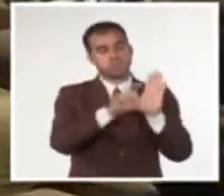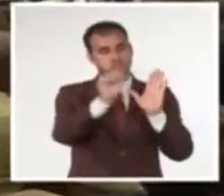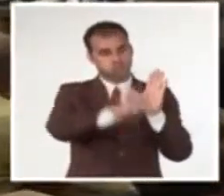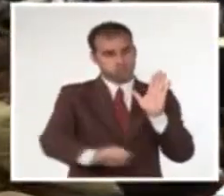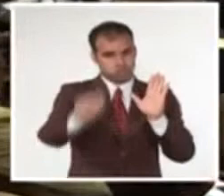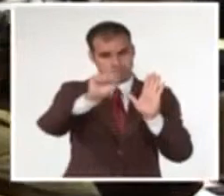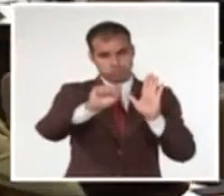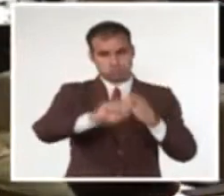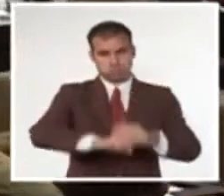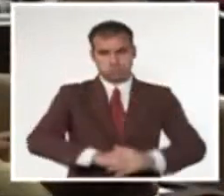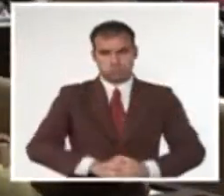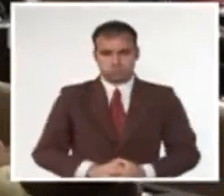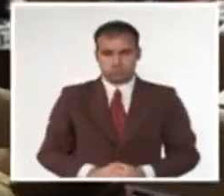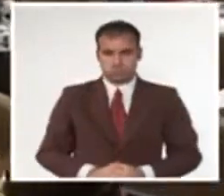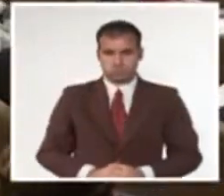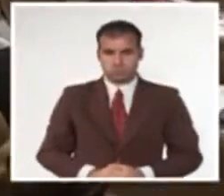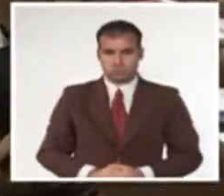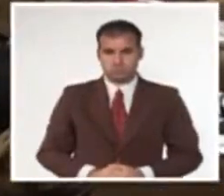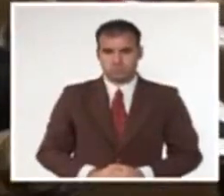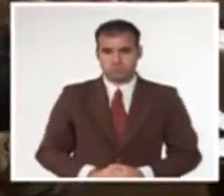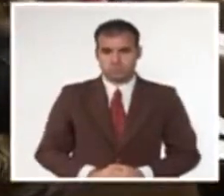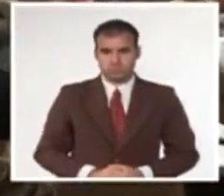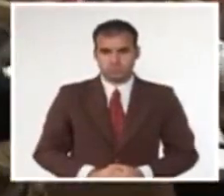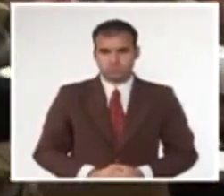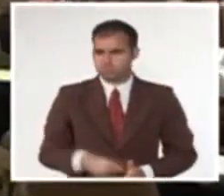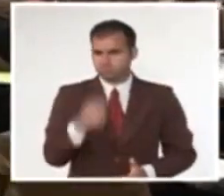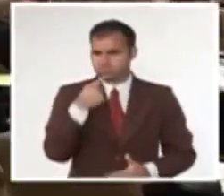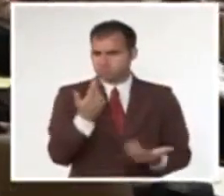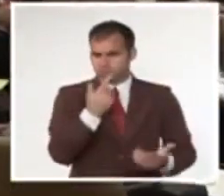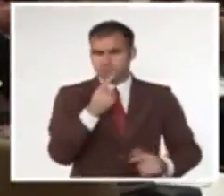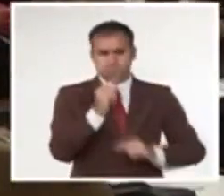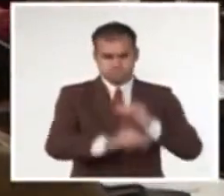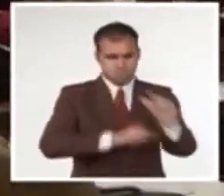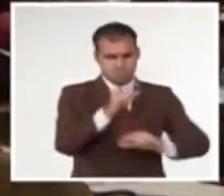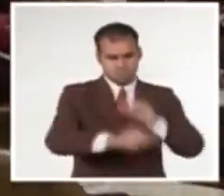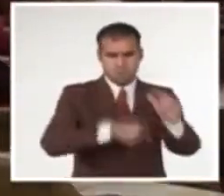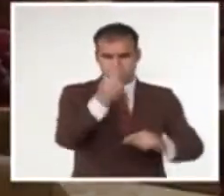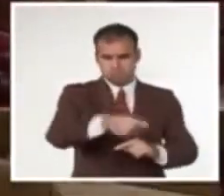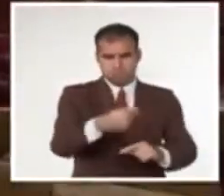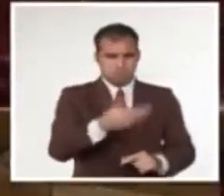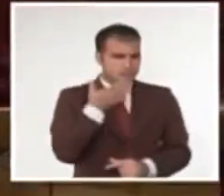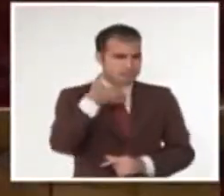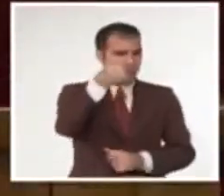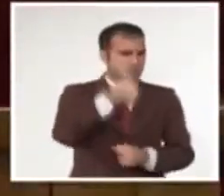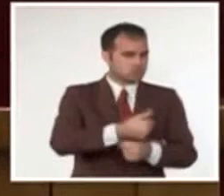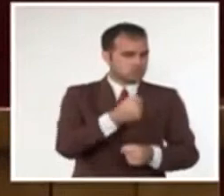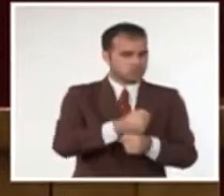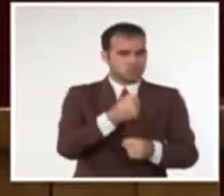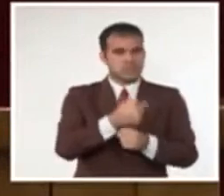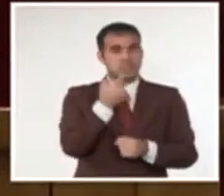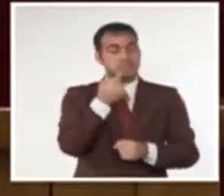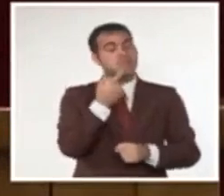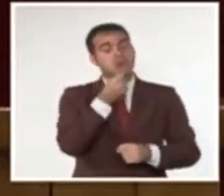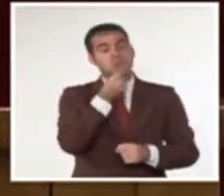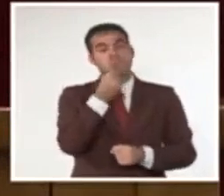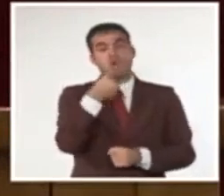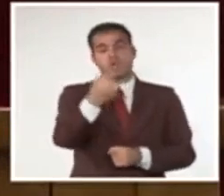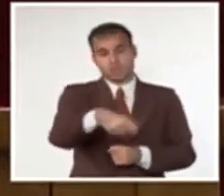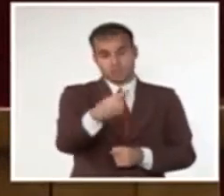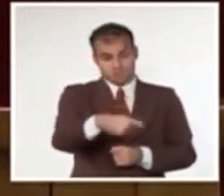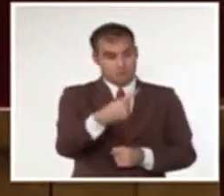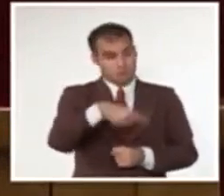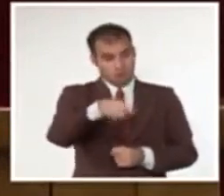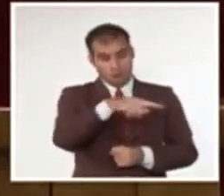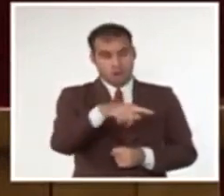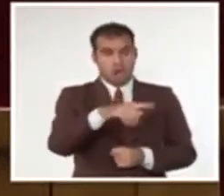socialista. Es la que avanza en la tutela judicial efectiva, que garantiza desde el acceso a los tribunales de justicia hasta